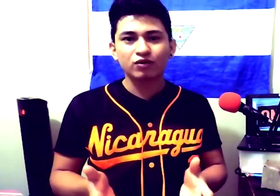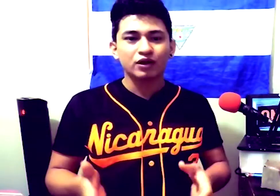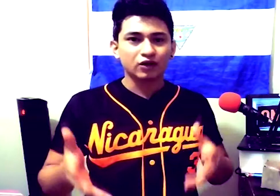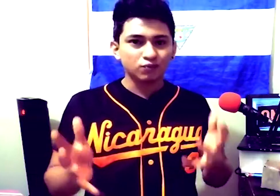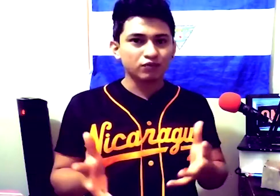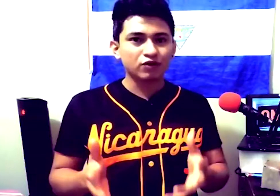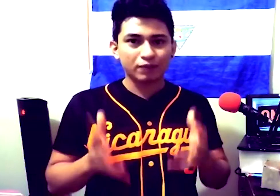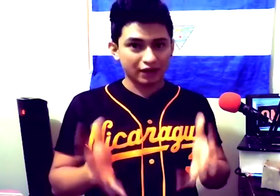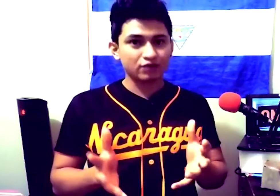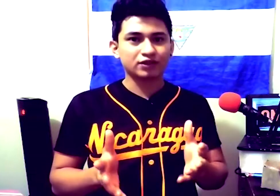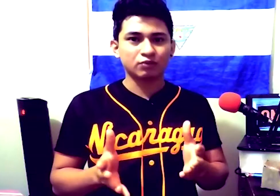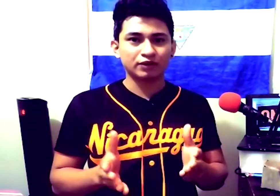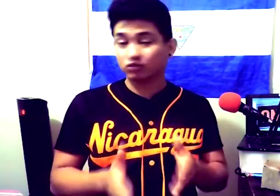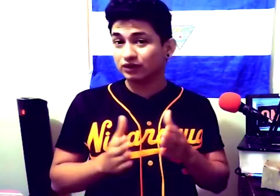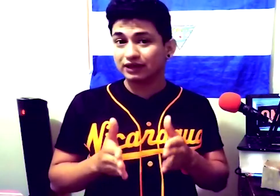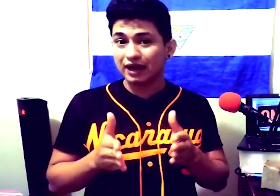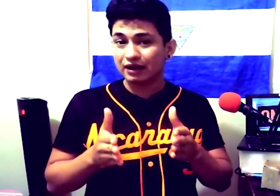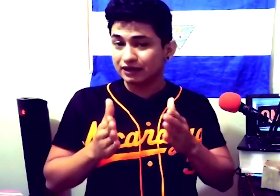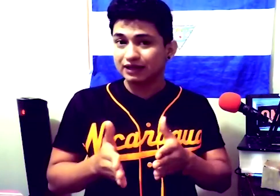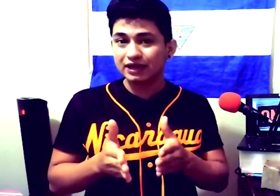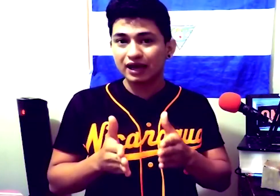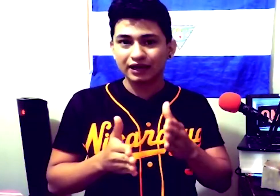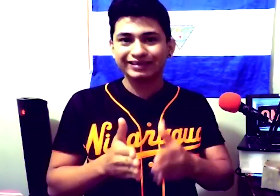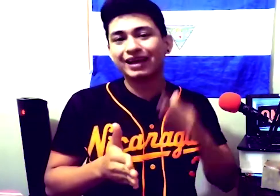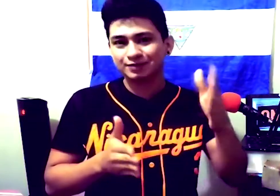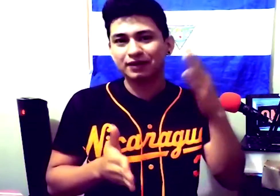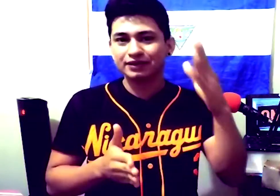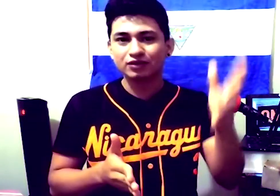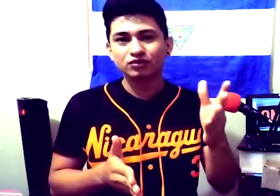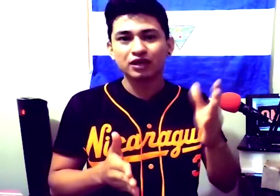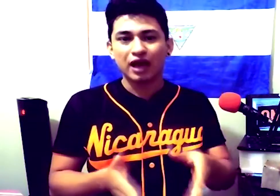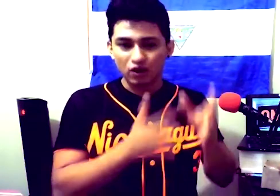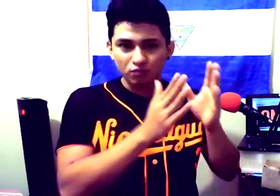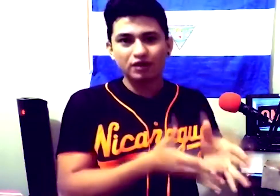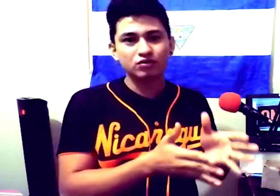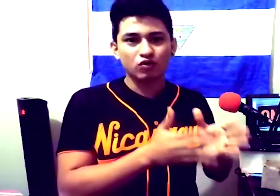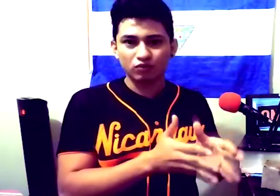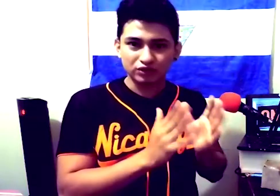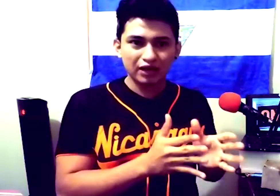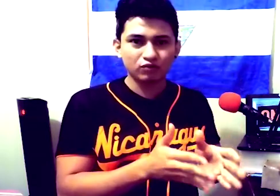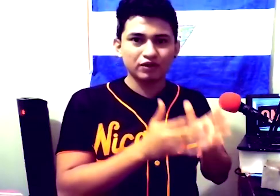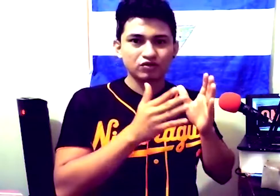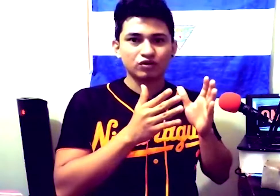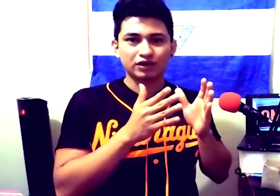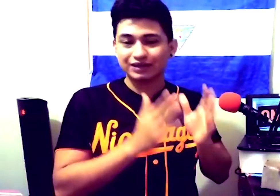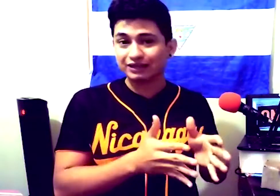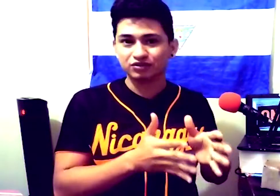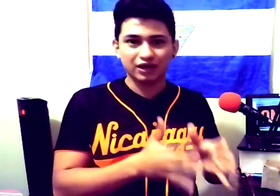público es un público pequeño hasta el momento. Nuestra idea es expandirnos a un medio como tal, un